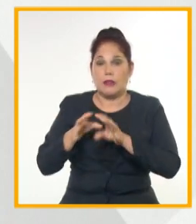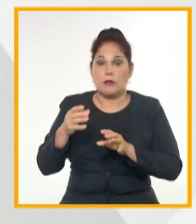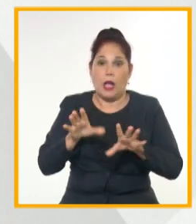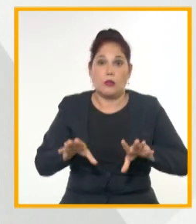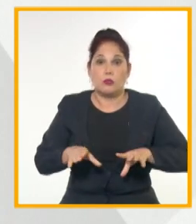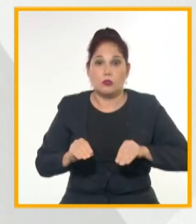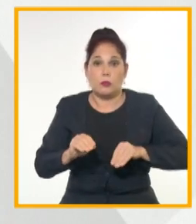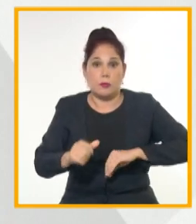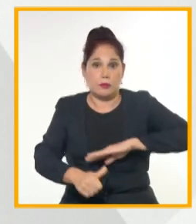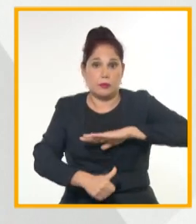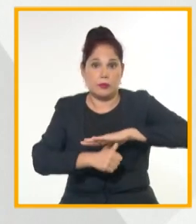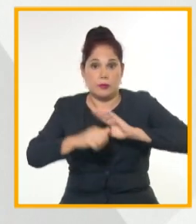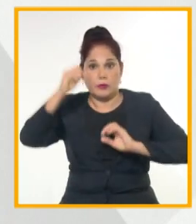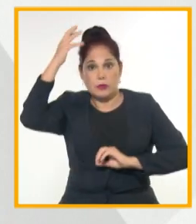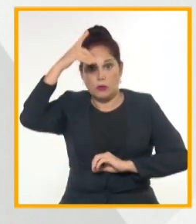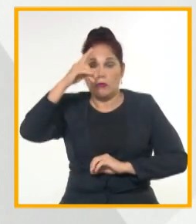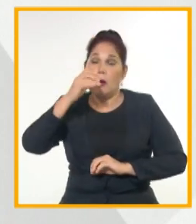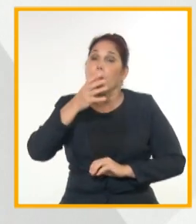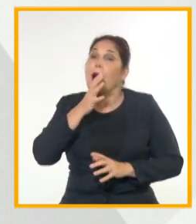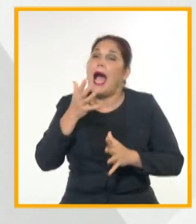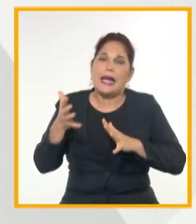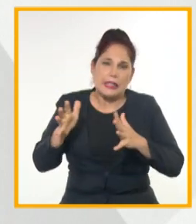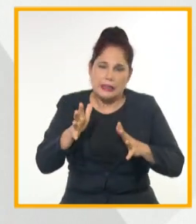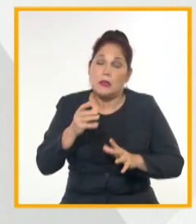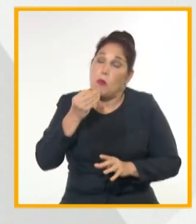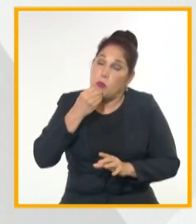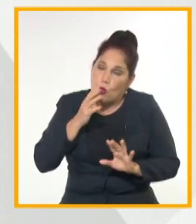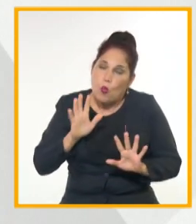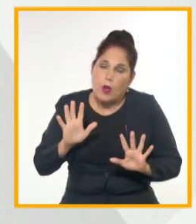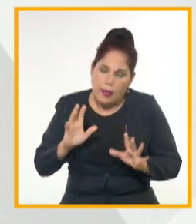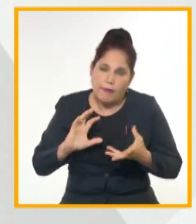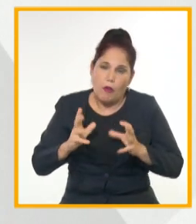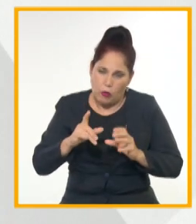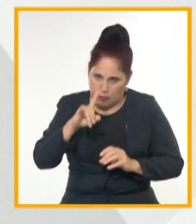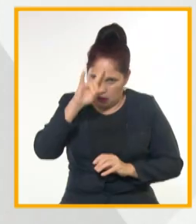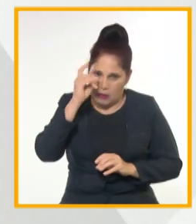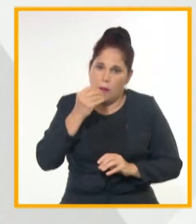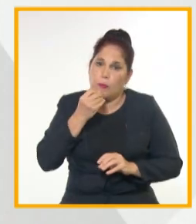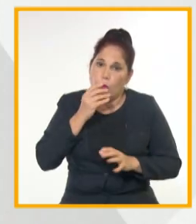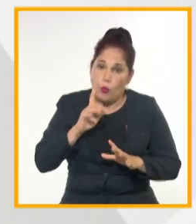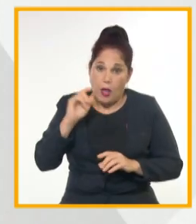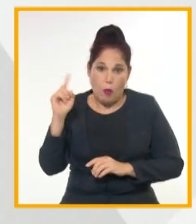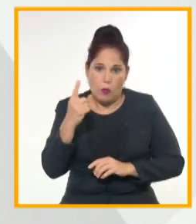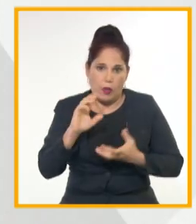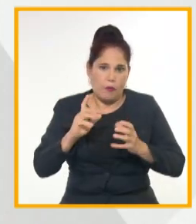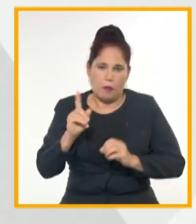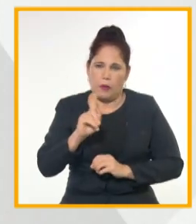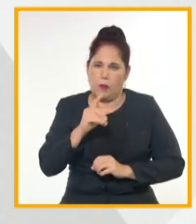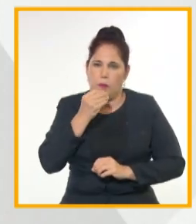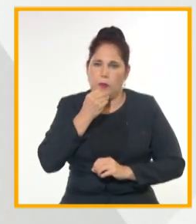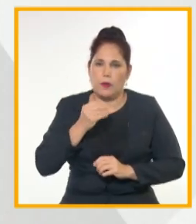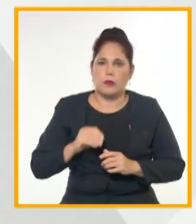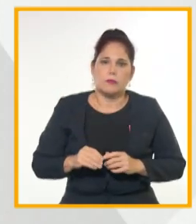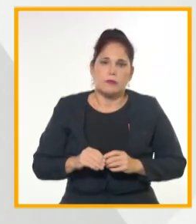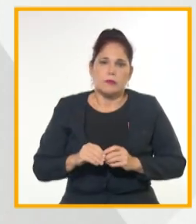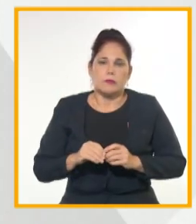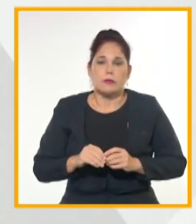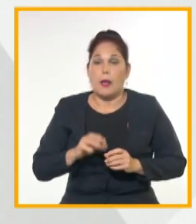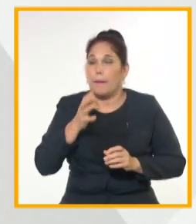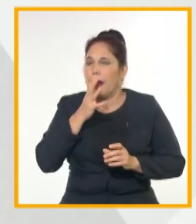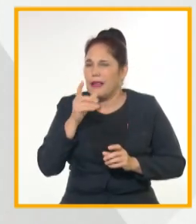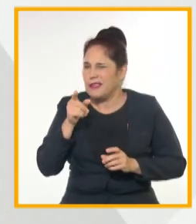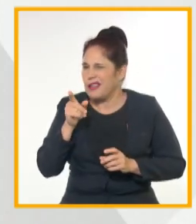la presidencia. Y Trump le dijo, esa pudiera ser una, aunque no es la única. O sea, que al parecer están